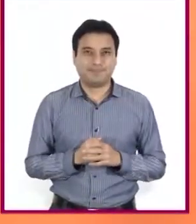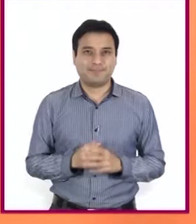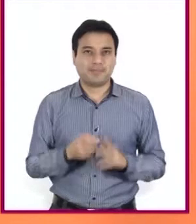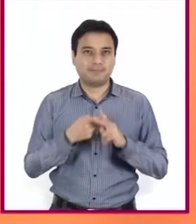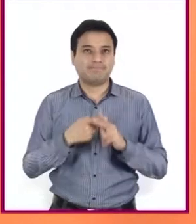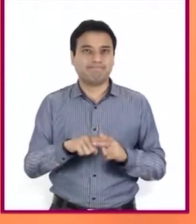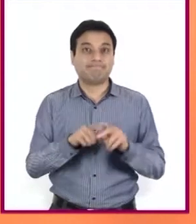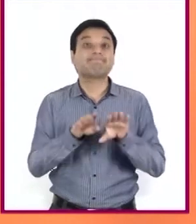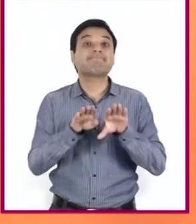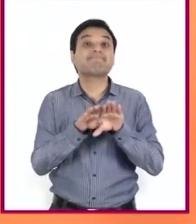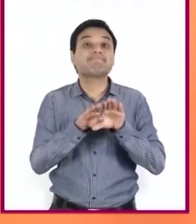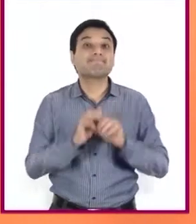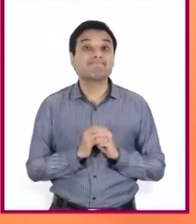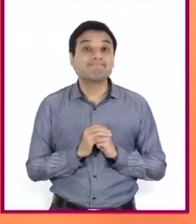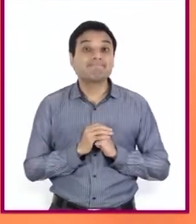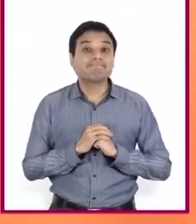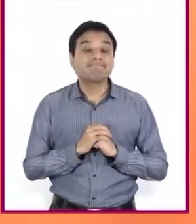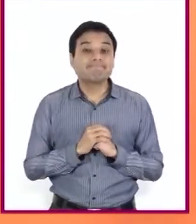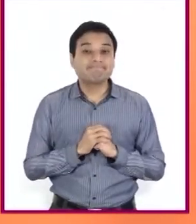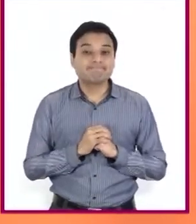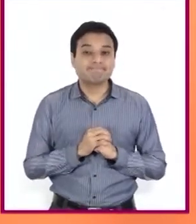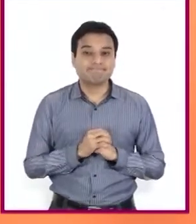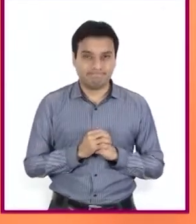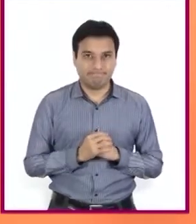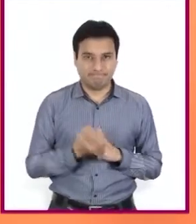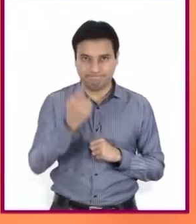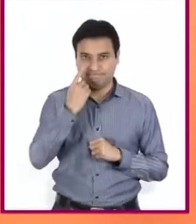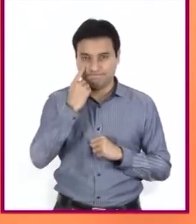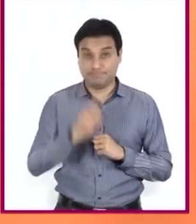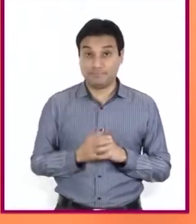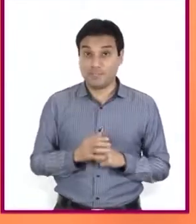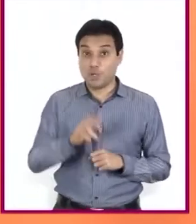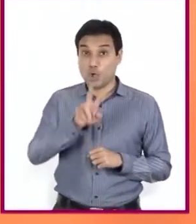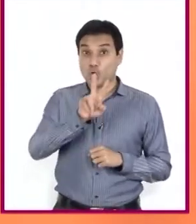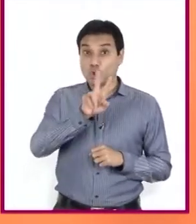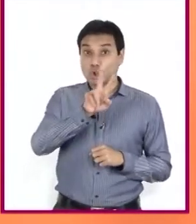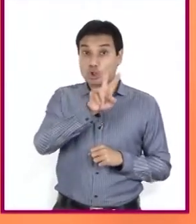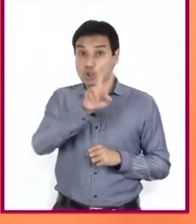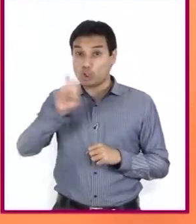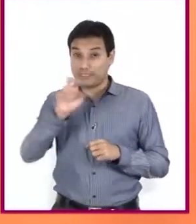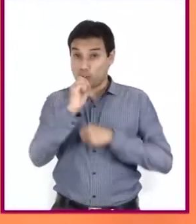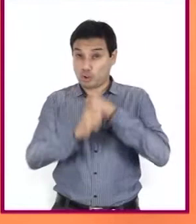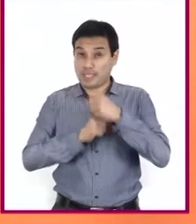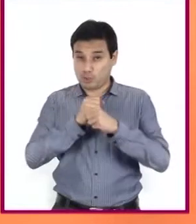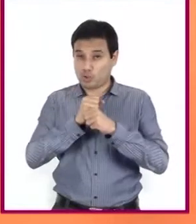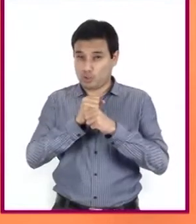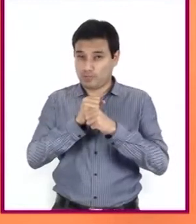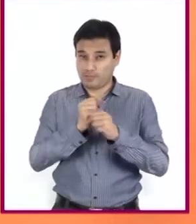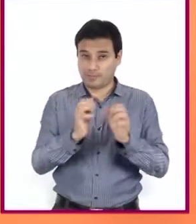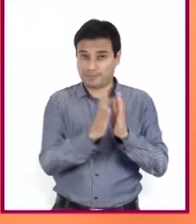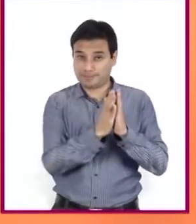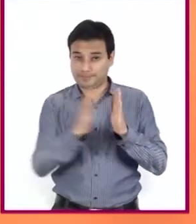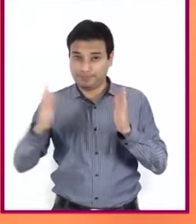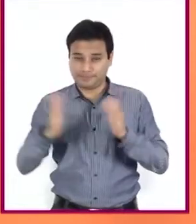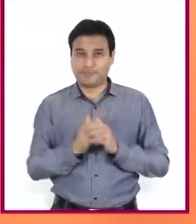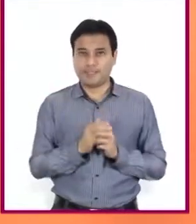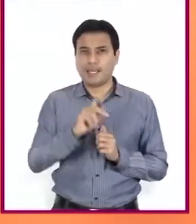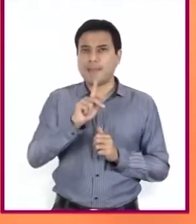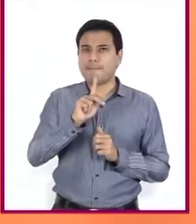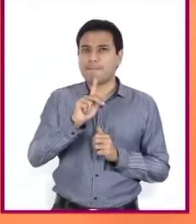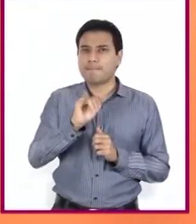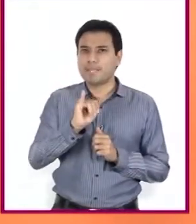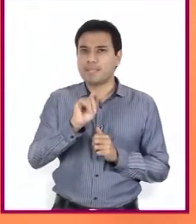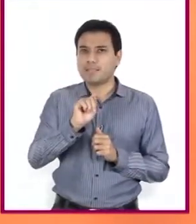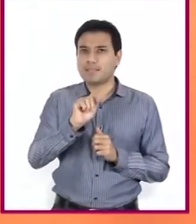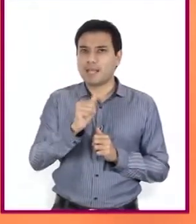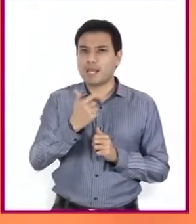Iniciaremos considerando que durante cerca de 200 años, Pitágoras y sus discípulos, llamados pitagóricos,